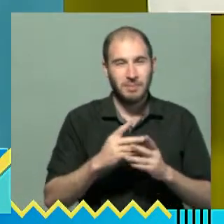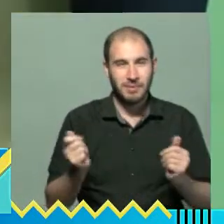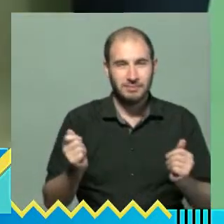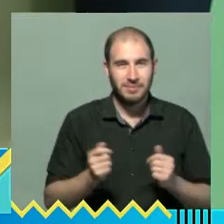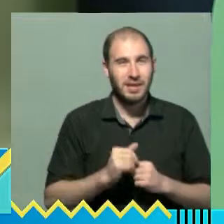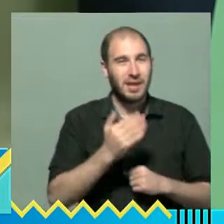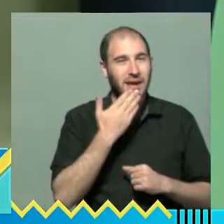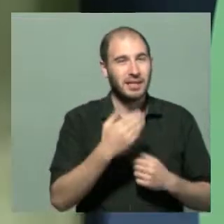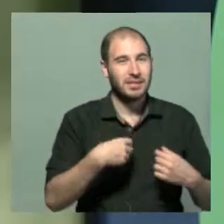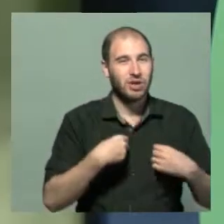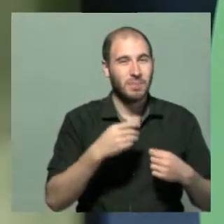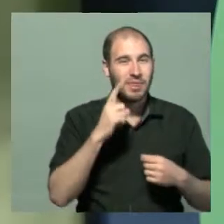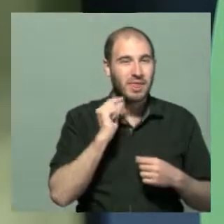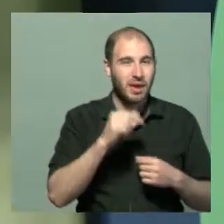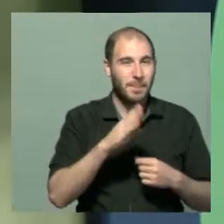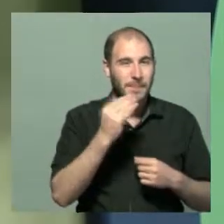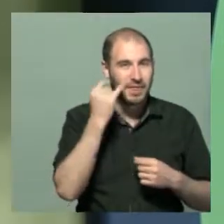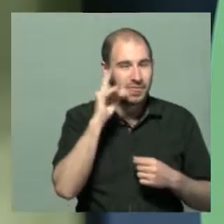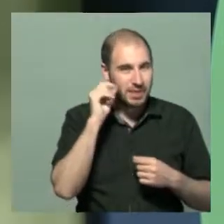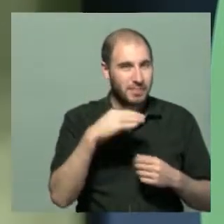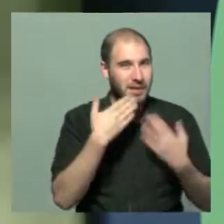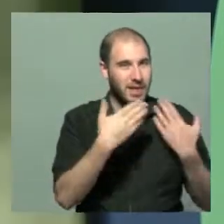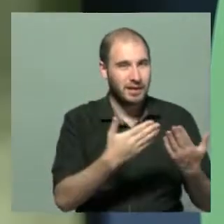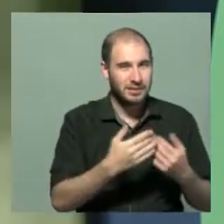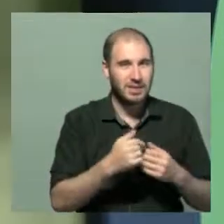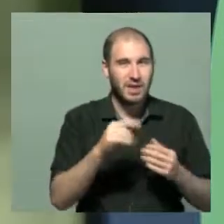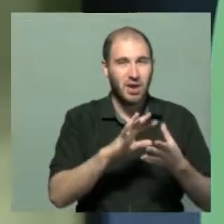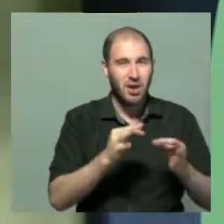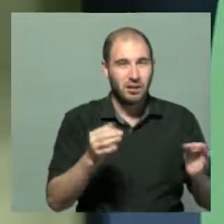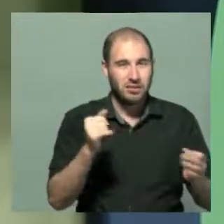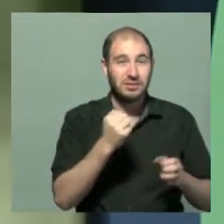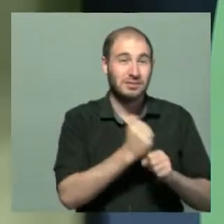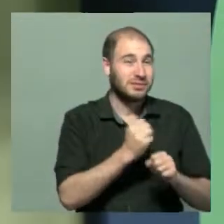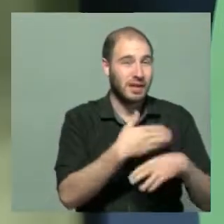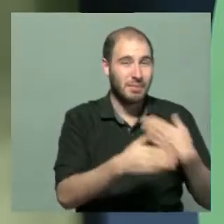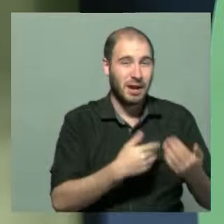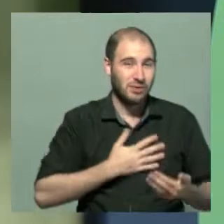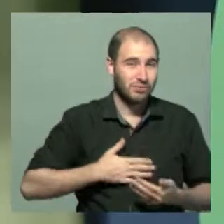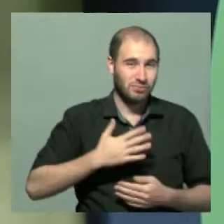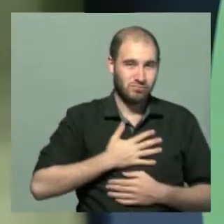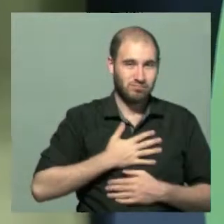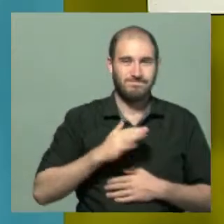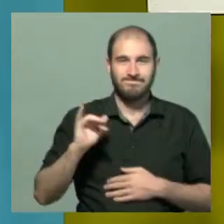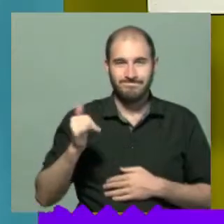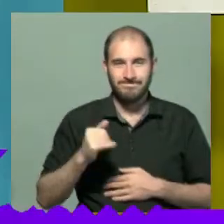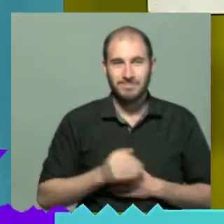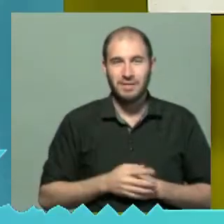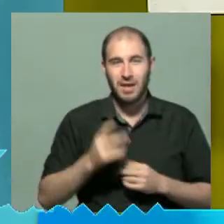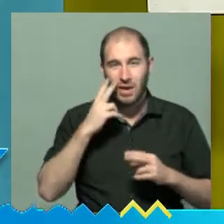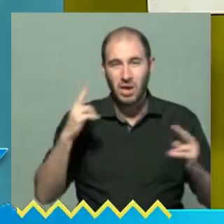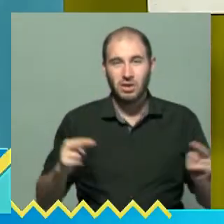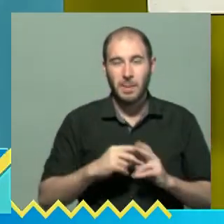Bueno, agradezco la ropa del día de hoy de By Deep, muchísimas gracias, y me quedo con esta frase: hay que trabajar en nosotros mismos. Exactamente. Nos vamos a